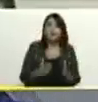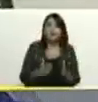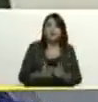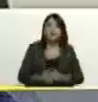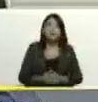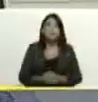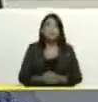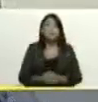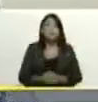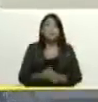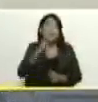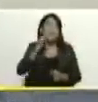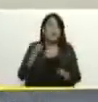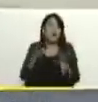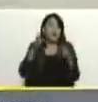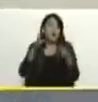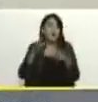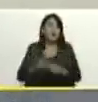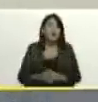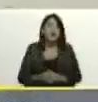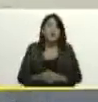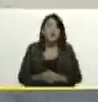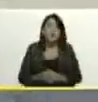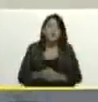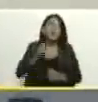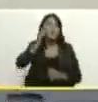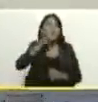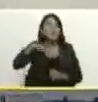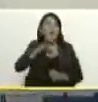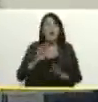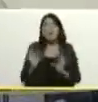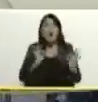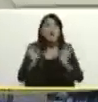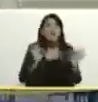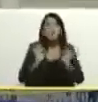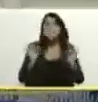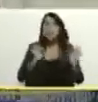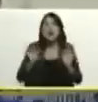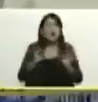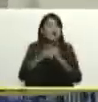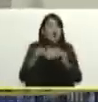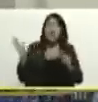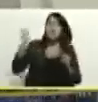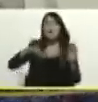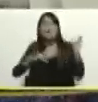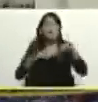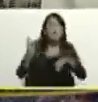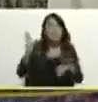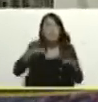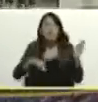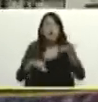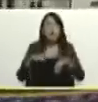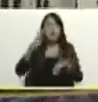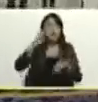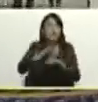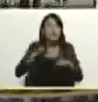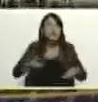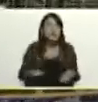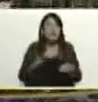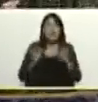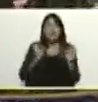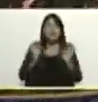Un milagro de un pueblo organizado, un milagro de una fuerza armada